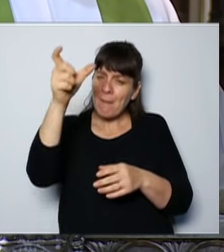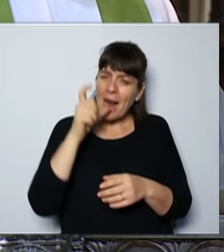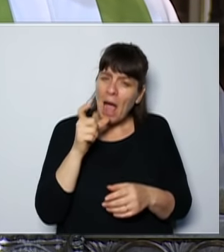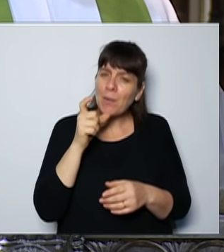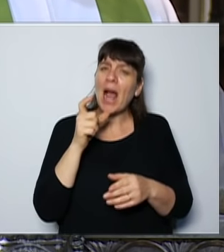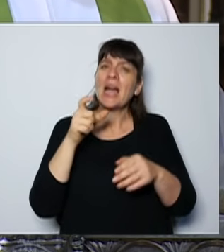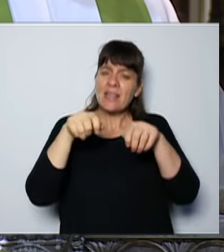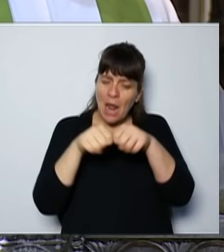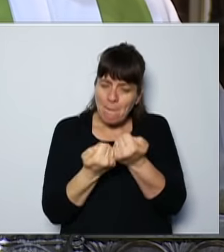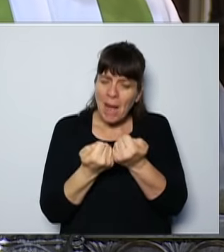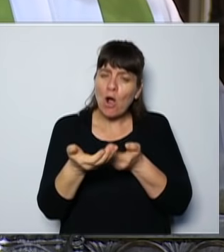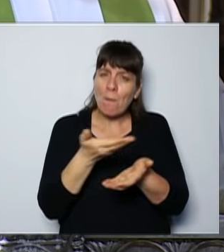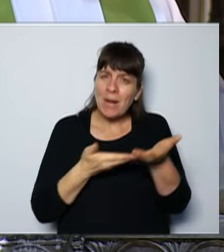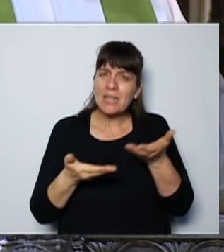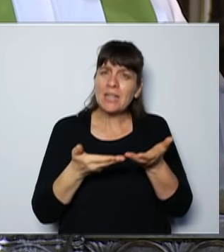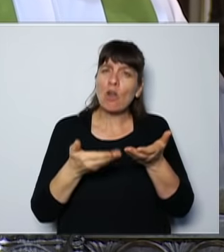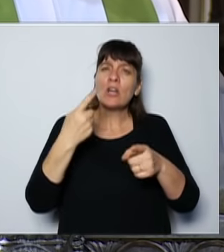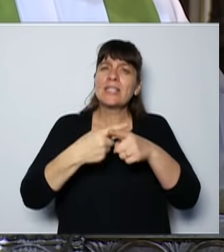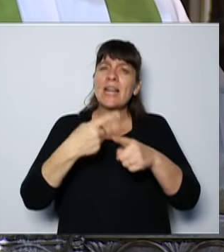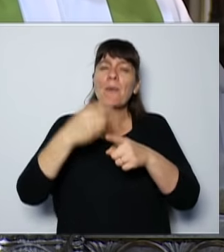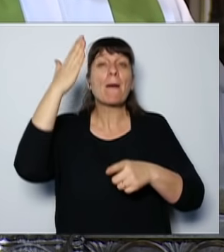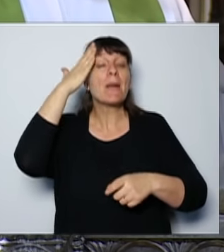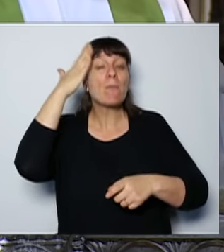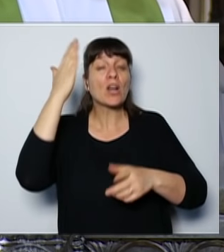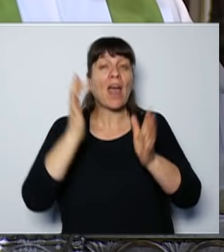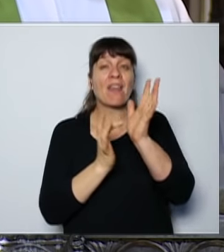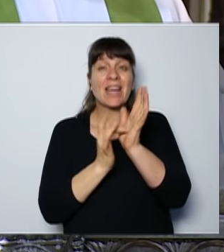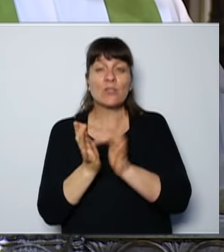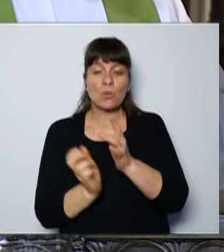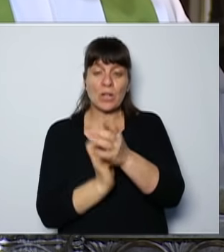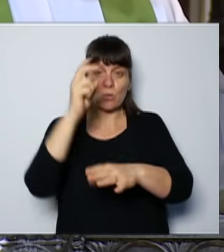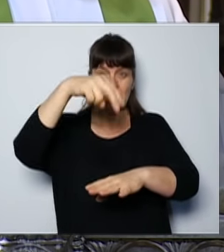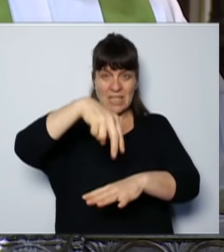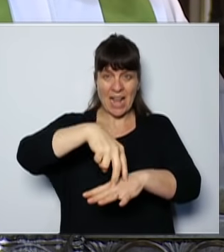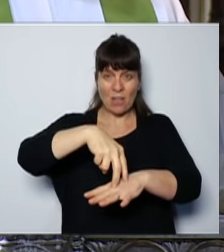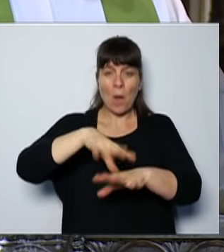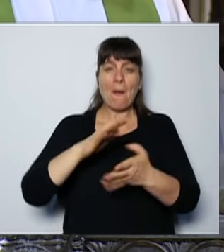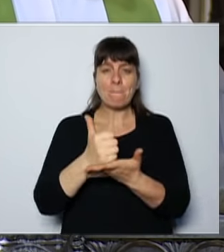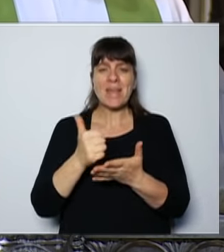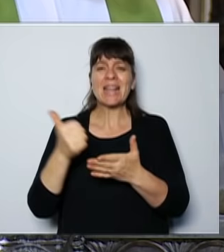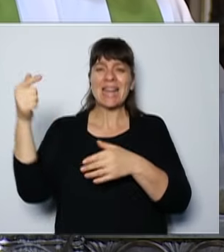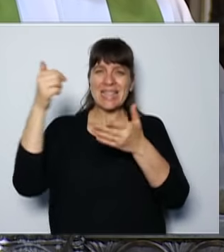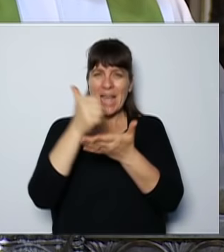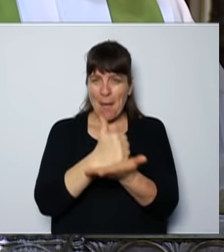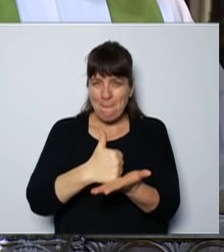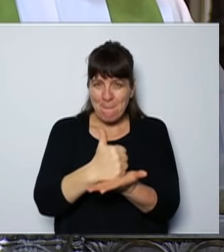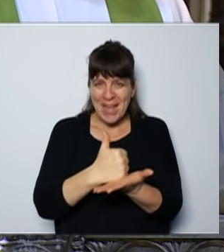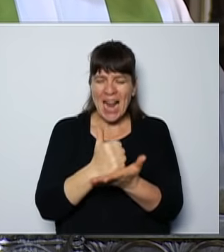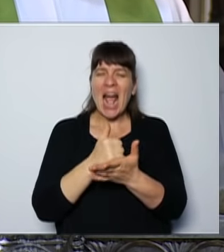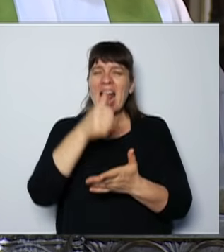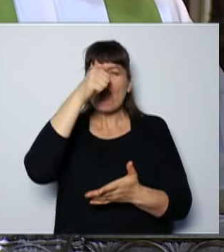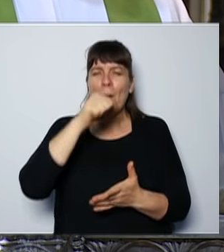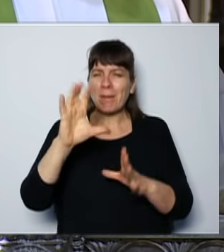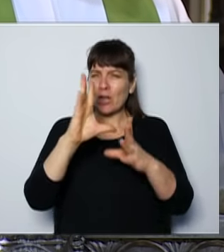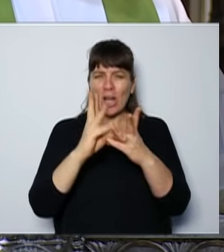único y partido, celebra el memorial del Señor resucitado mientras espera el domingo sin ocaso en el